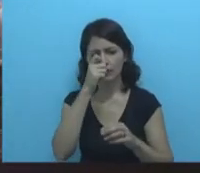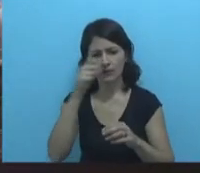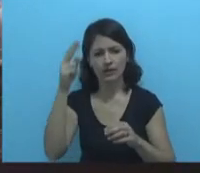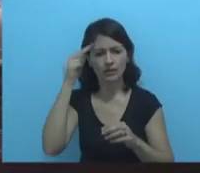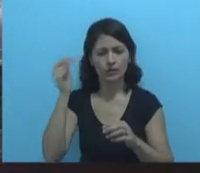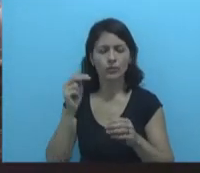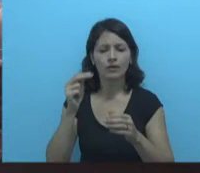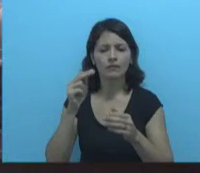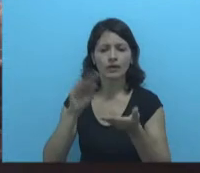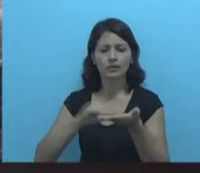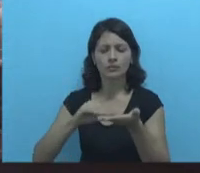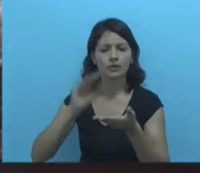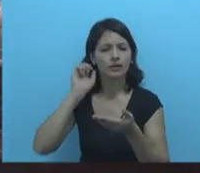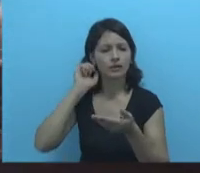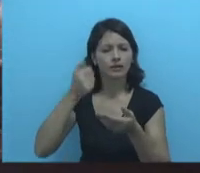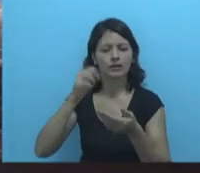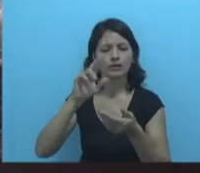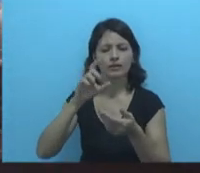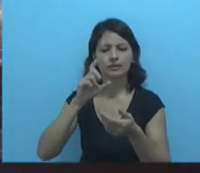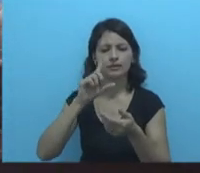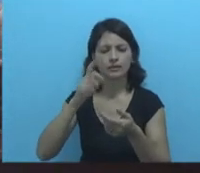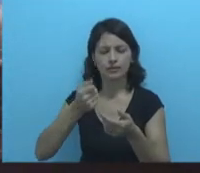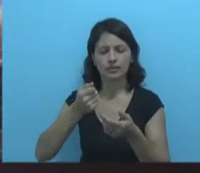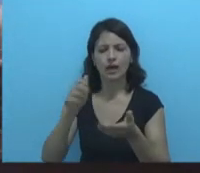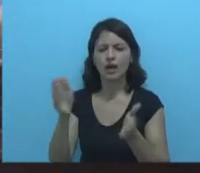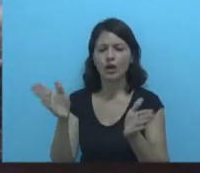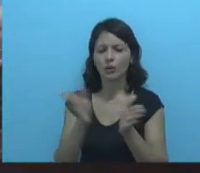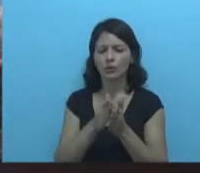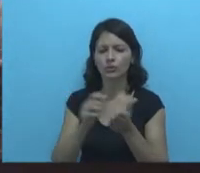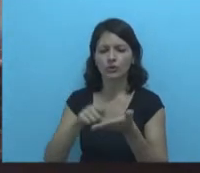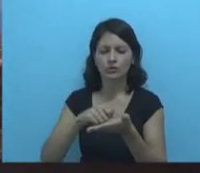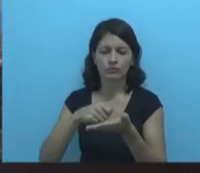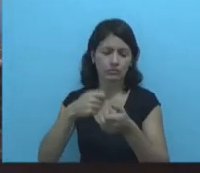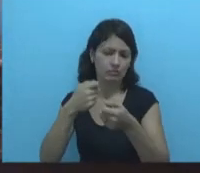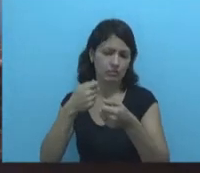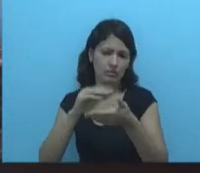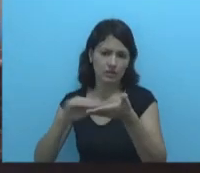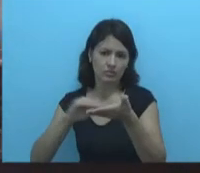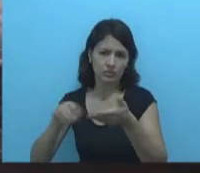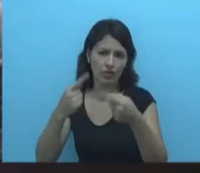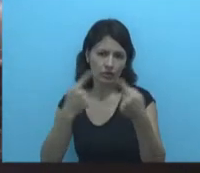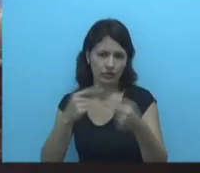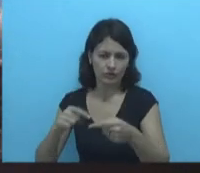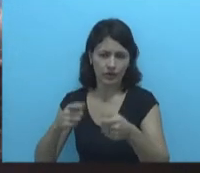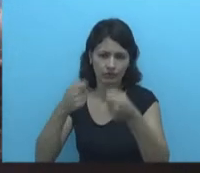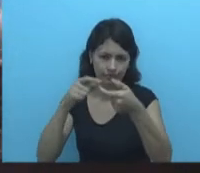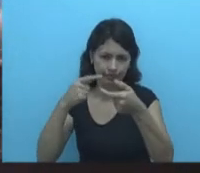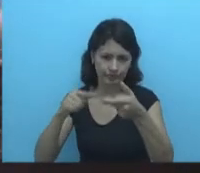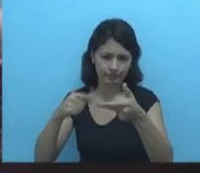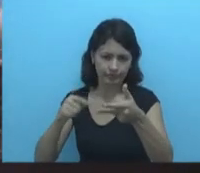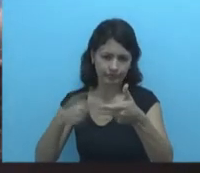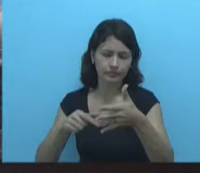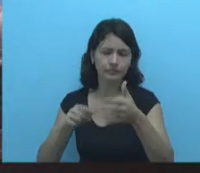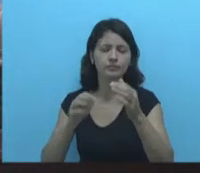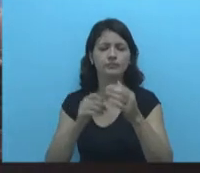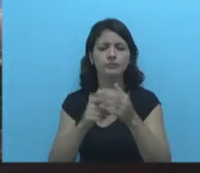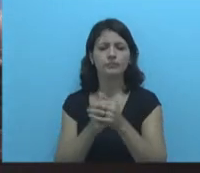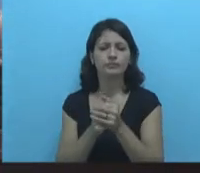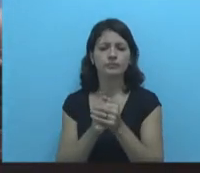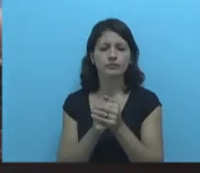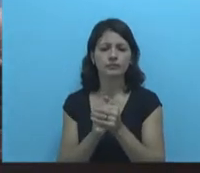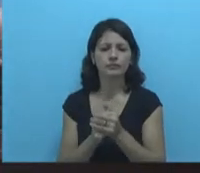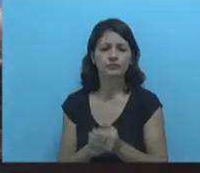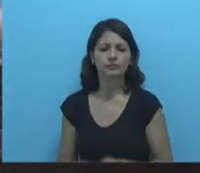42.329, diputada García, con la firma diputado Lieldin, Faría, Higines, Pinotti, Mahmoud, González, Di Stefano,